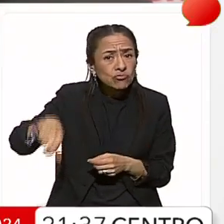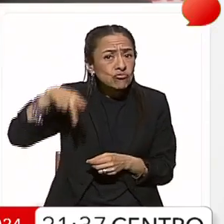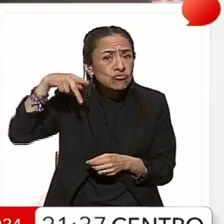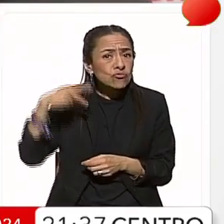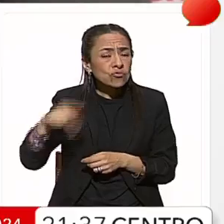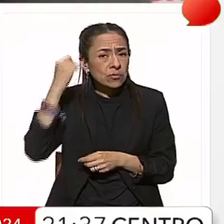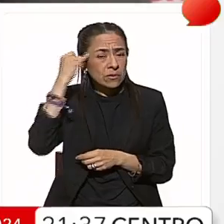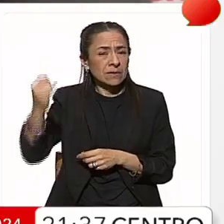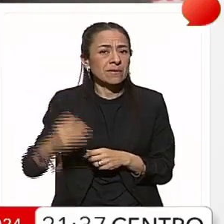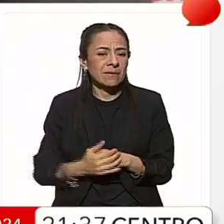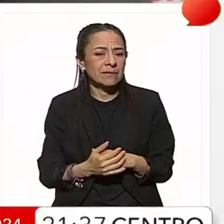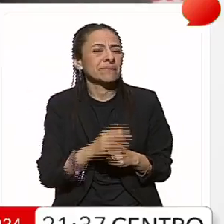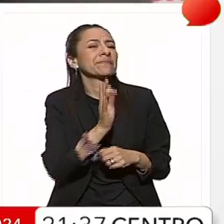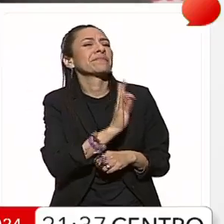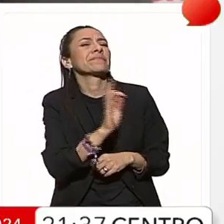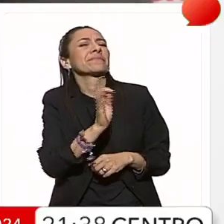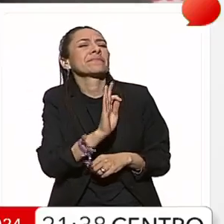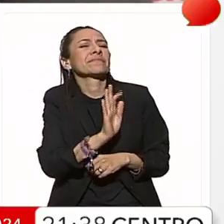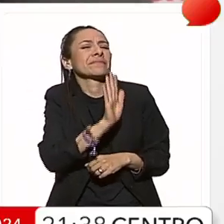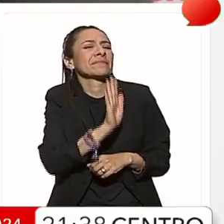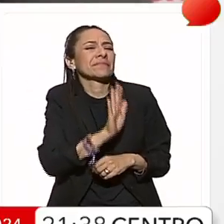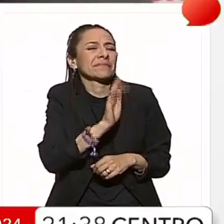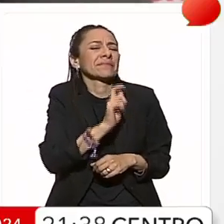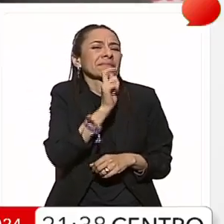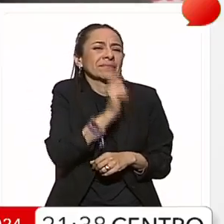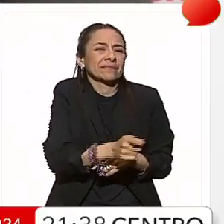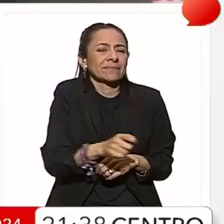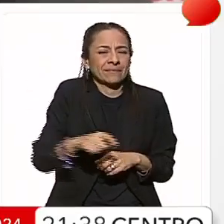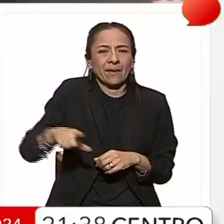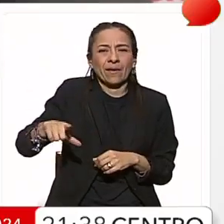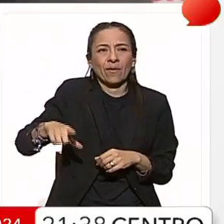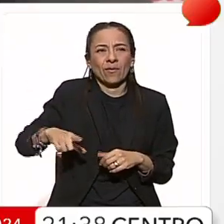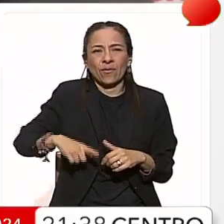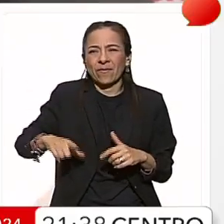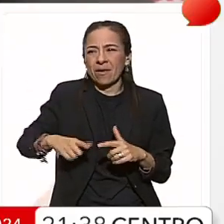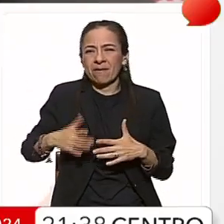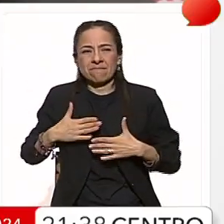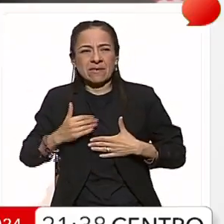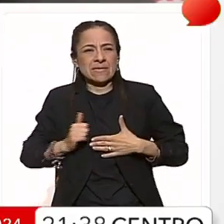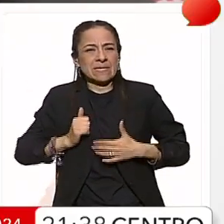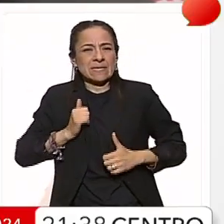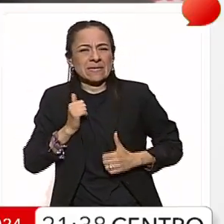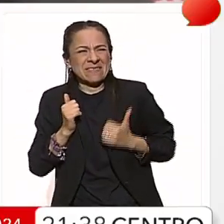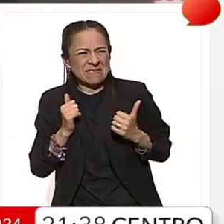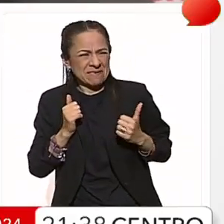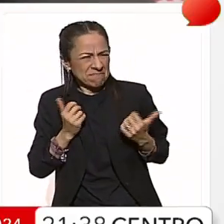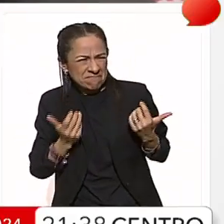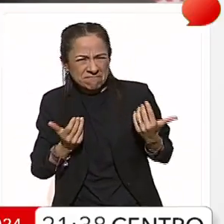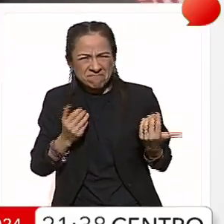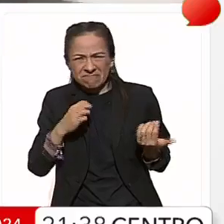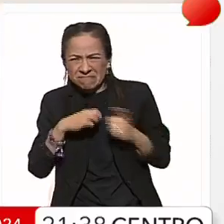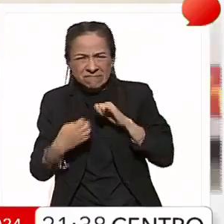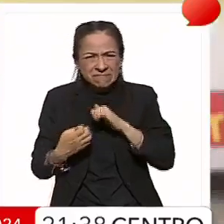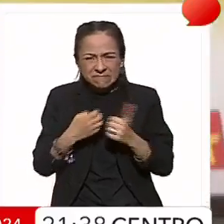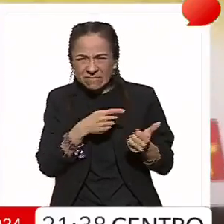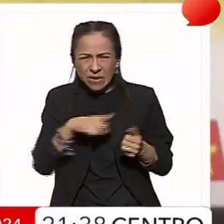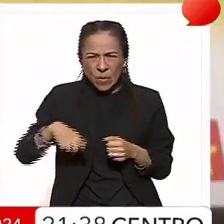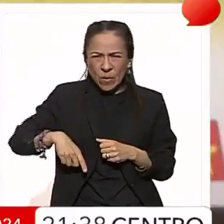Para funcionar de alguna manera como una suerte de gobiernos paralelos. Son, como